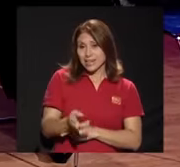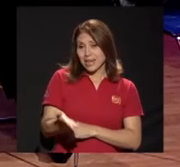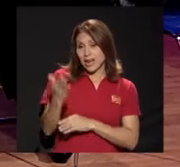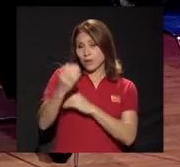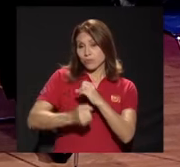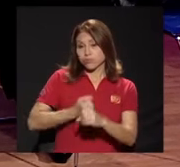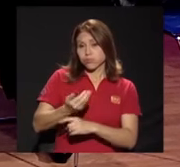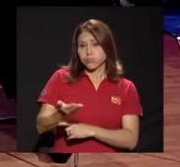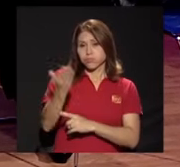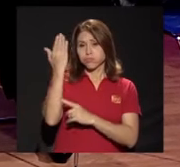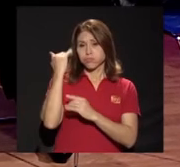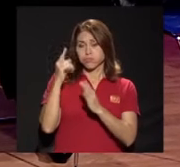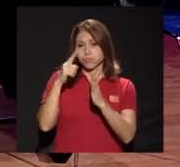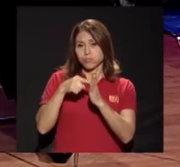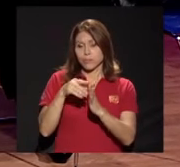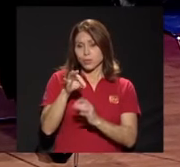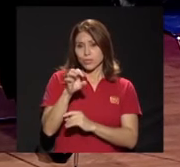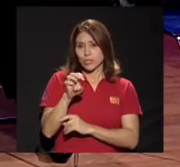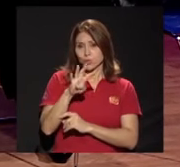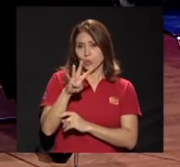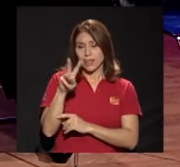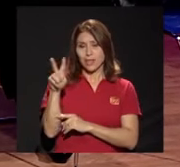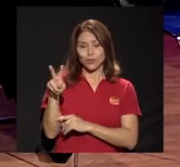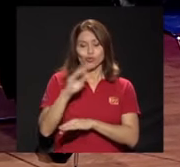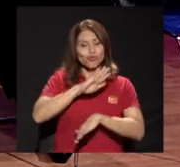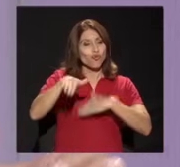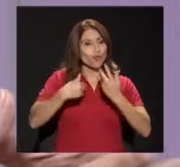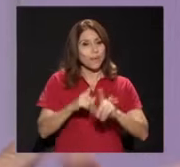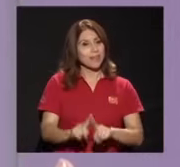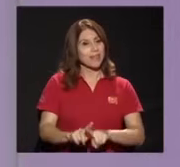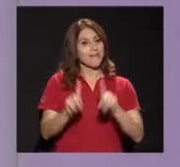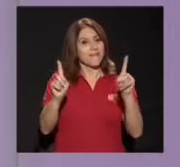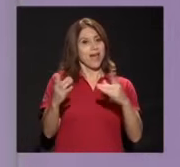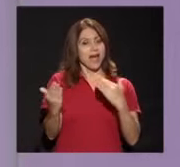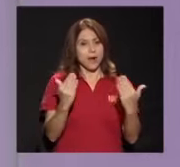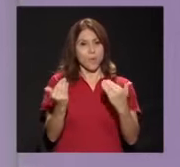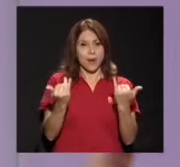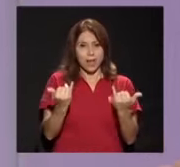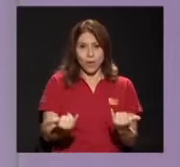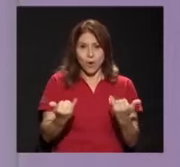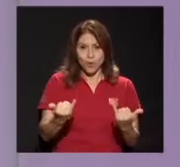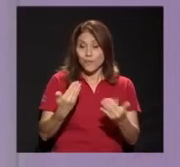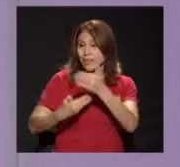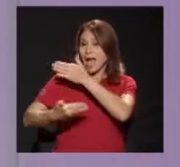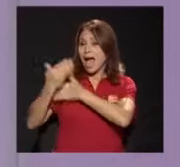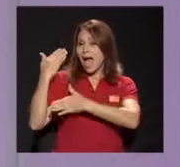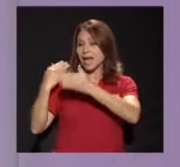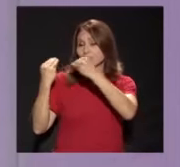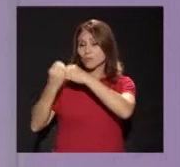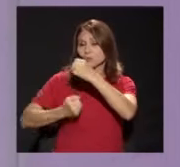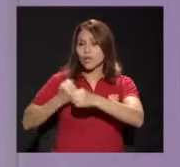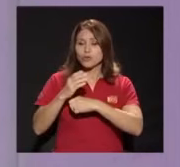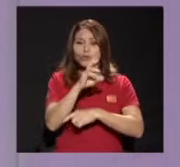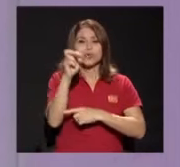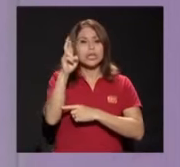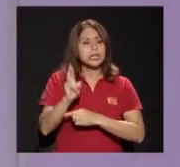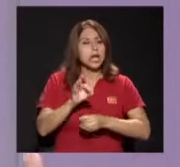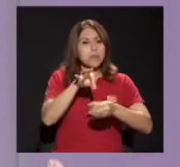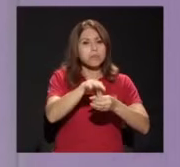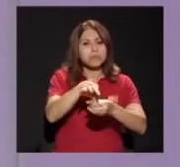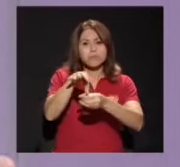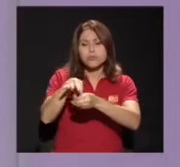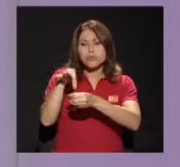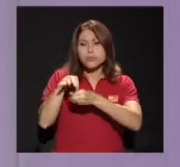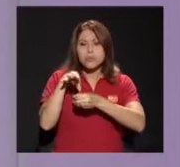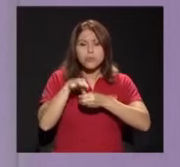realidad completamente y muy distinta a la que tenemos ahora. Éramos un país muy agropecuario, ¿verdad? Con